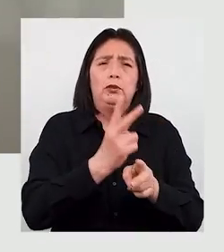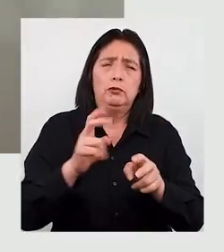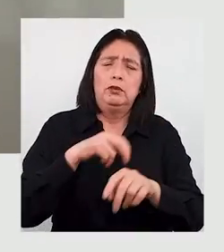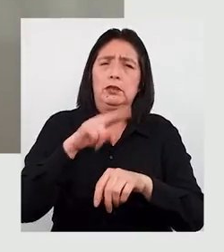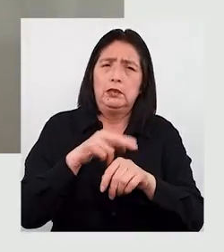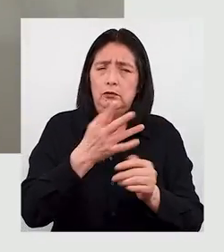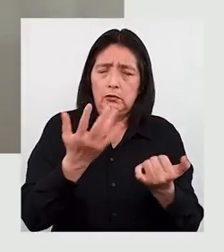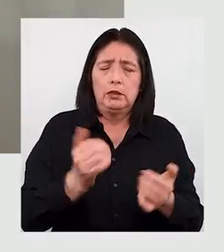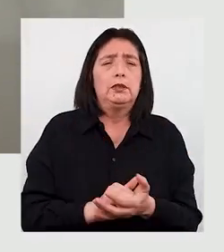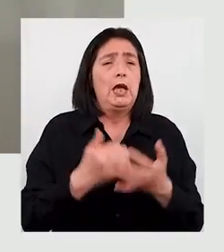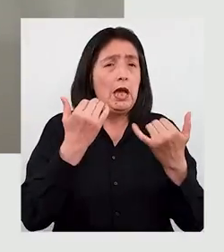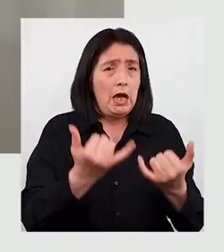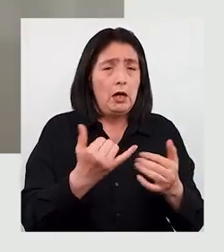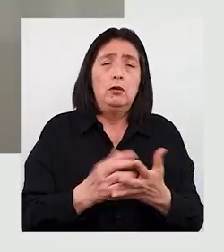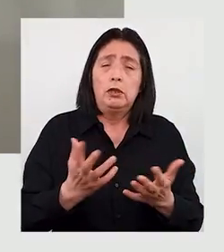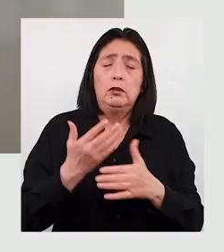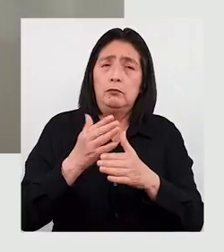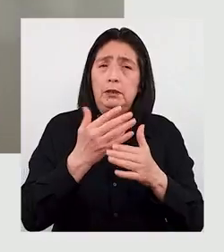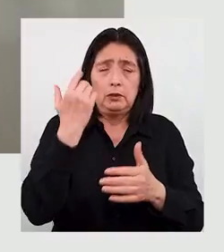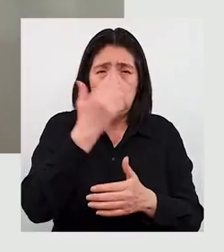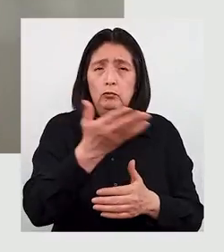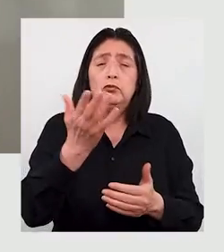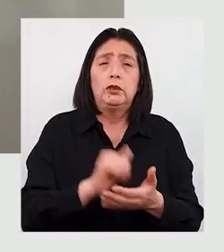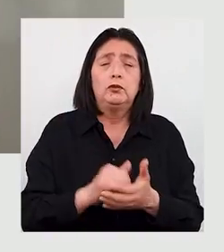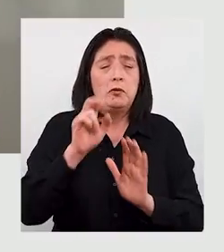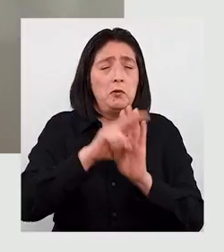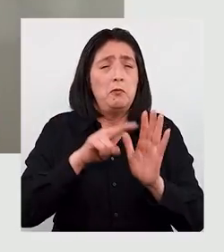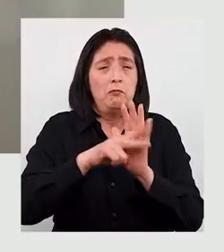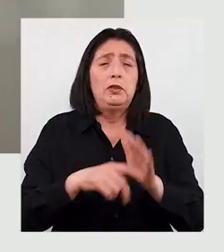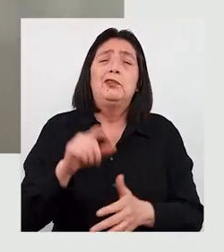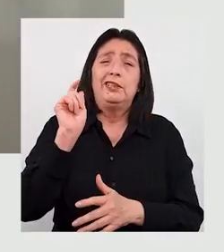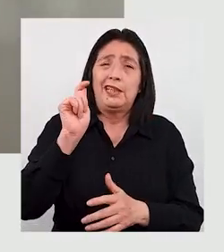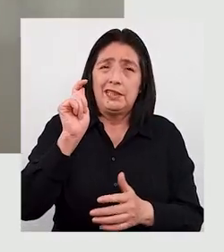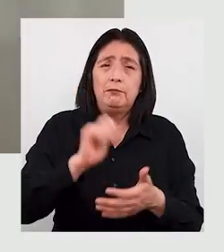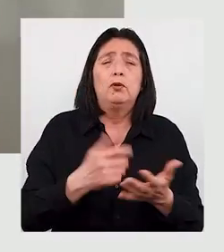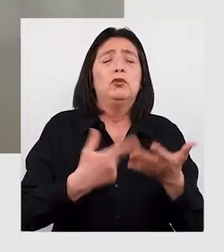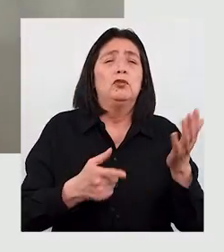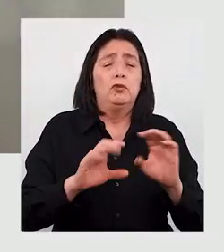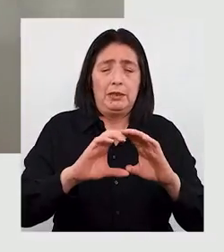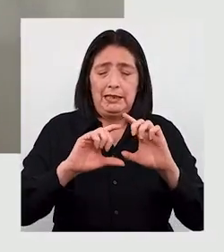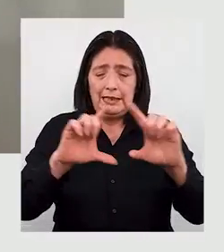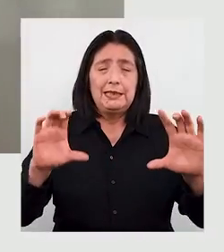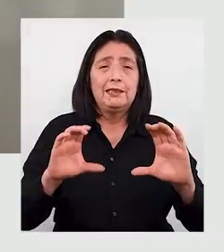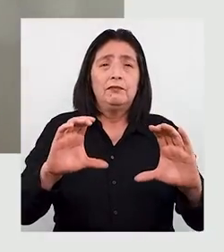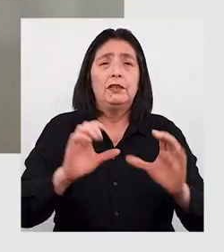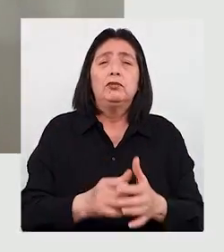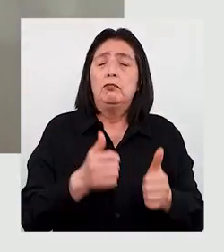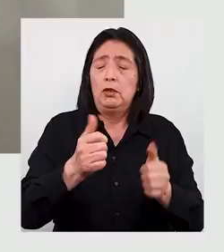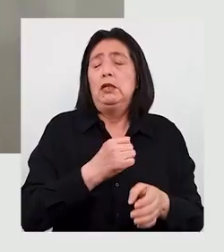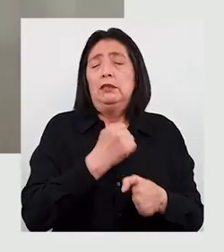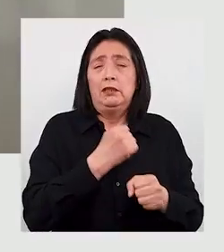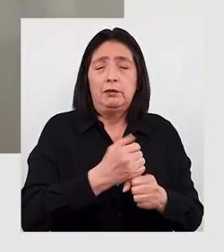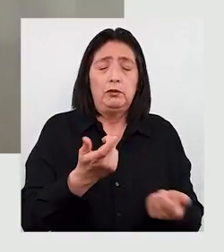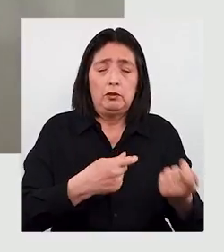sostenible. A continuación, queremos compartir con ustedes un video testimonial sobre la certificación de Buenas Prácticas